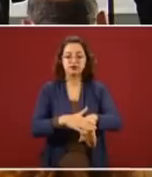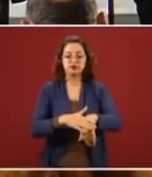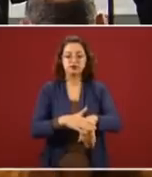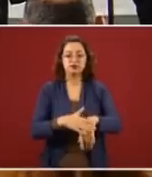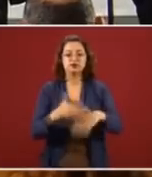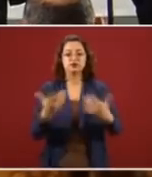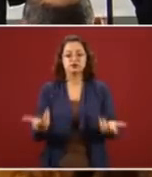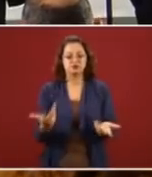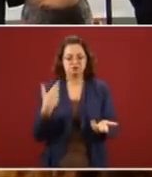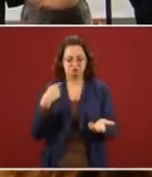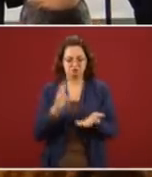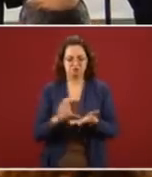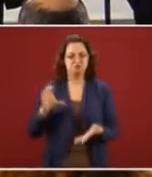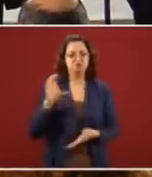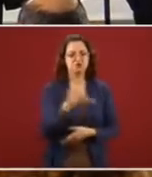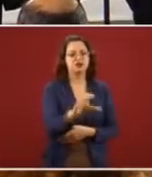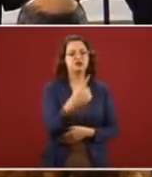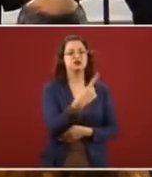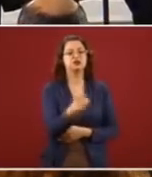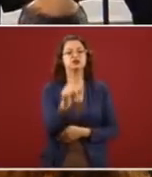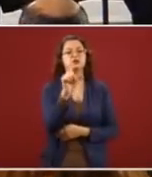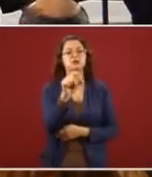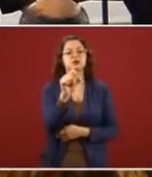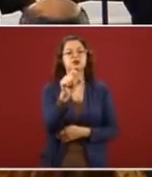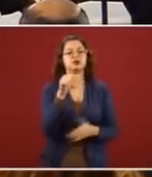asegurando que daba 120 millones de dólares